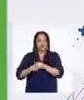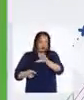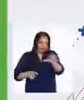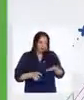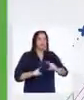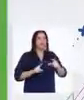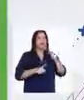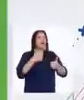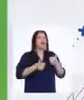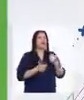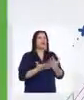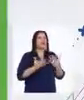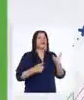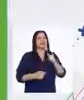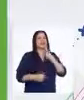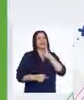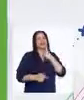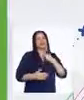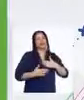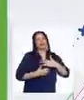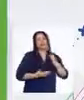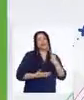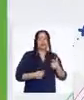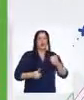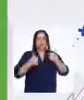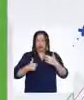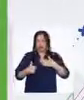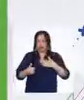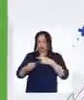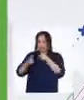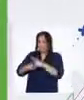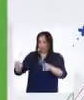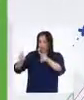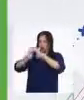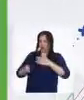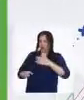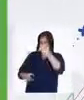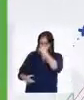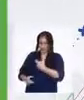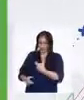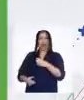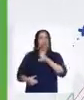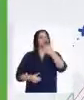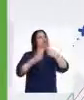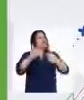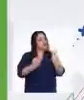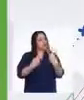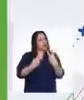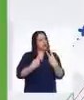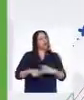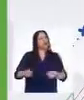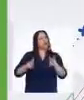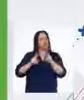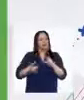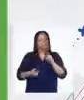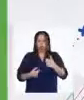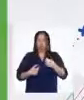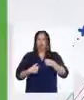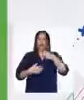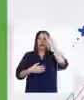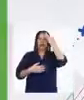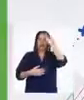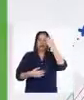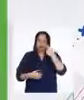no disfrutas tanto, qué es lo que valoras de ti como persona, qué es lo que la gente valora de ti. Cuando tú logras realizar todo ese